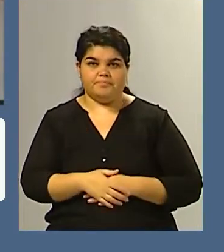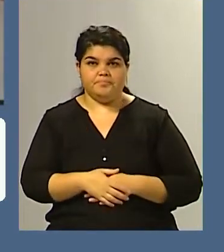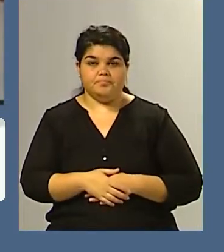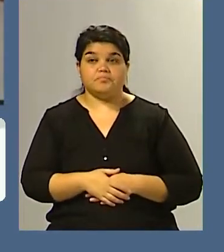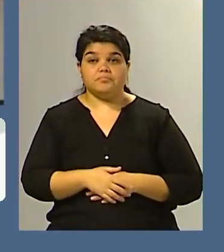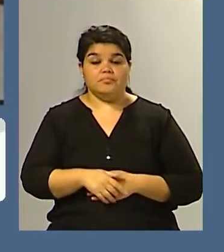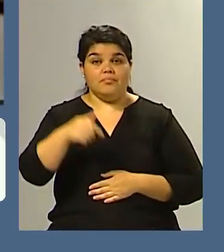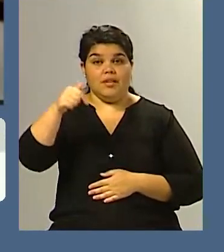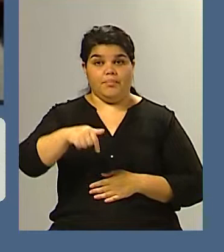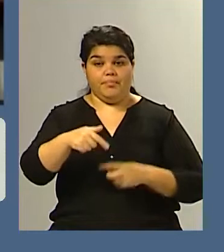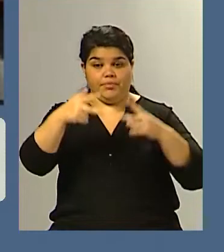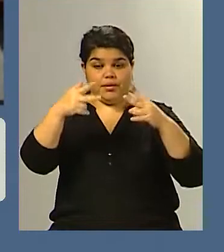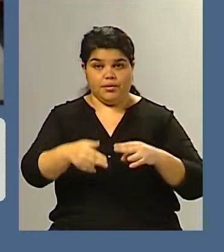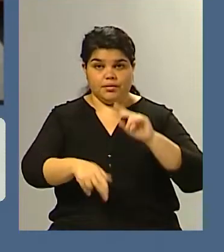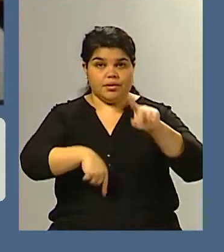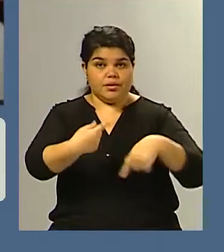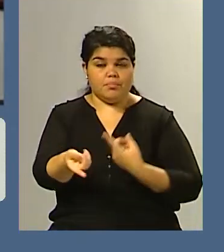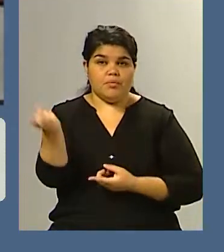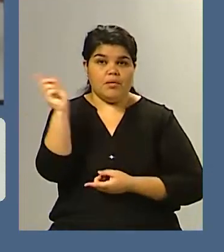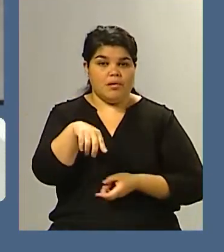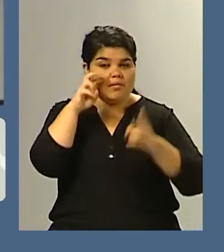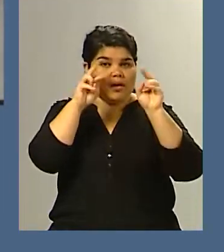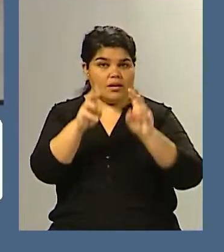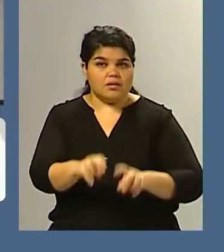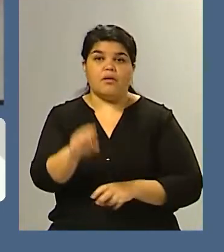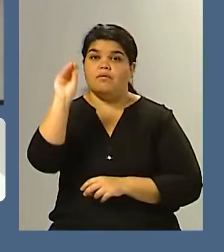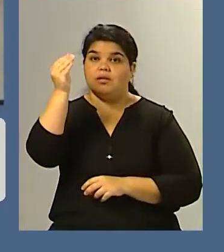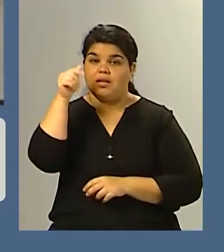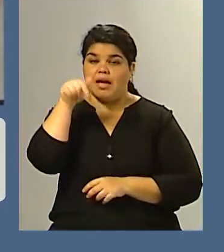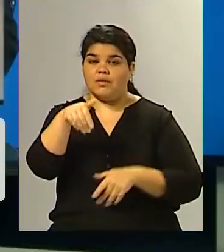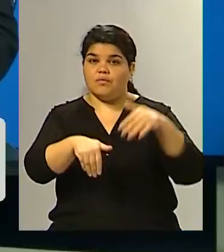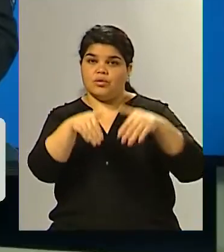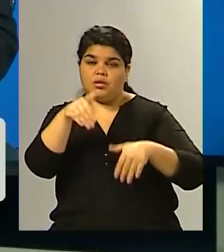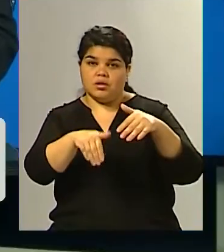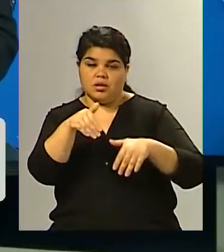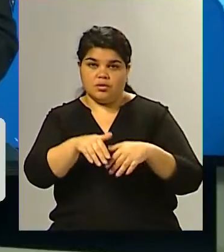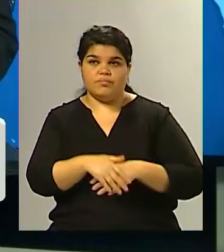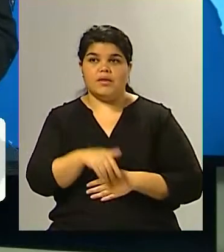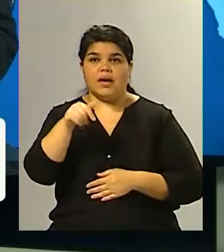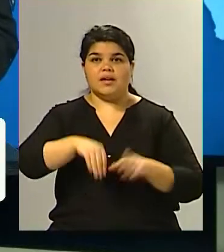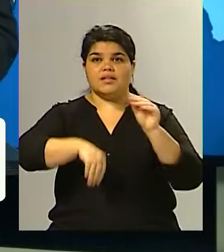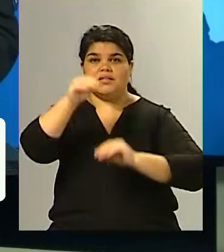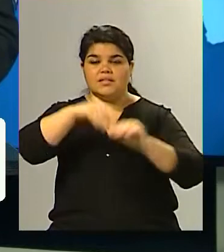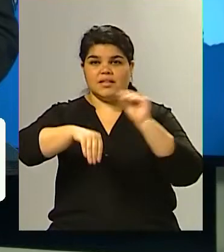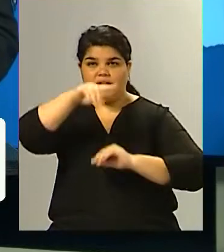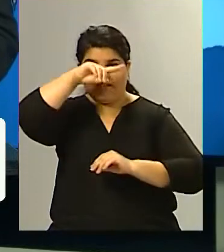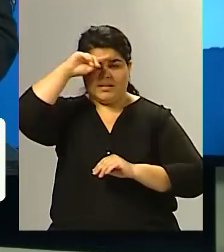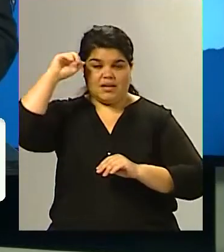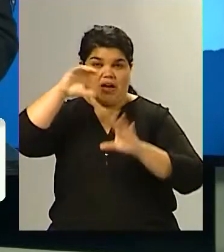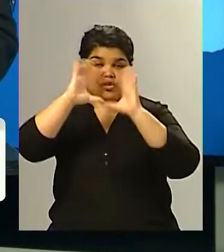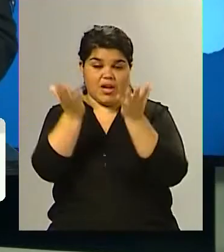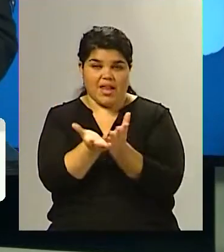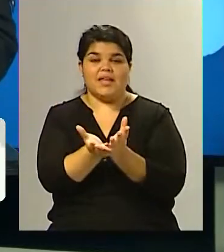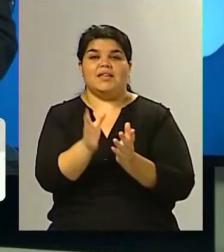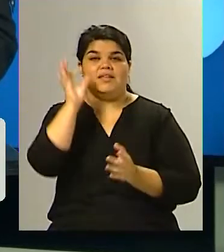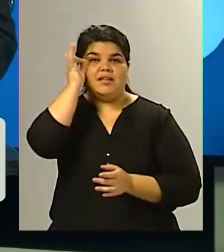a analizar, por supuesto, lo que está sucediendo en Brasil a partir del resultado de las elecciones. Estamos en Chat Internacional en el 30 de la TDA.